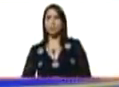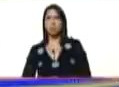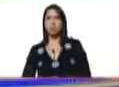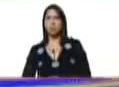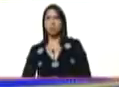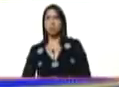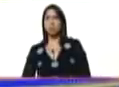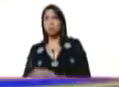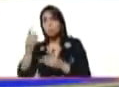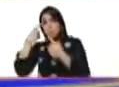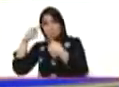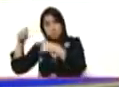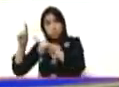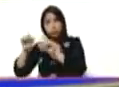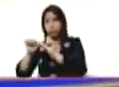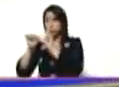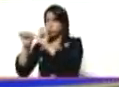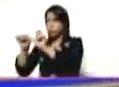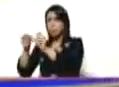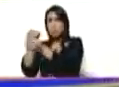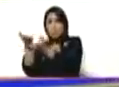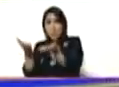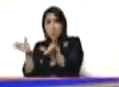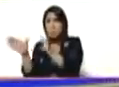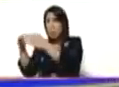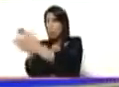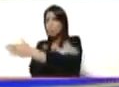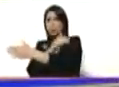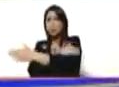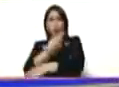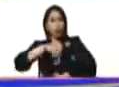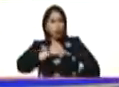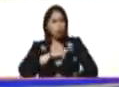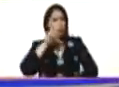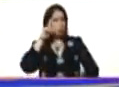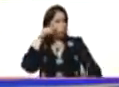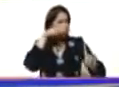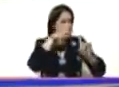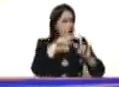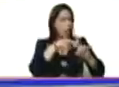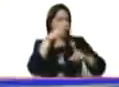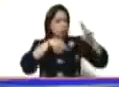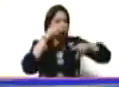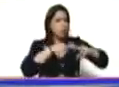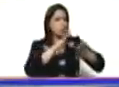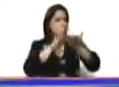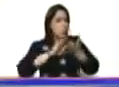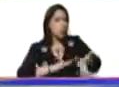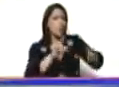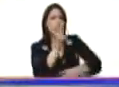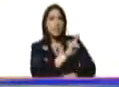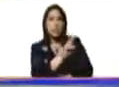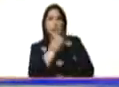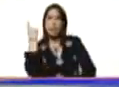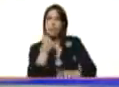ellos continúen en eso, nosotros concentrarnos en construir las soluciones que Venezuela está